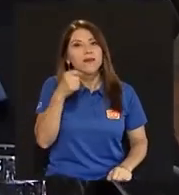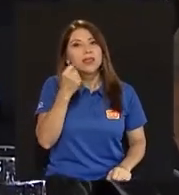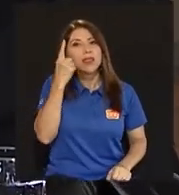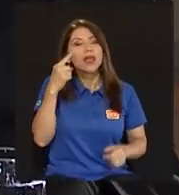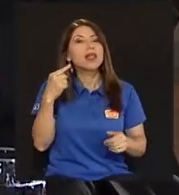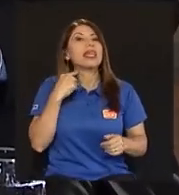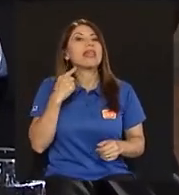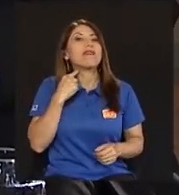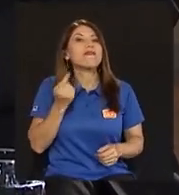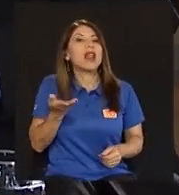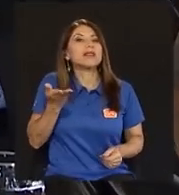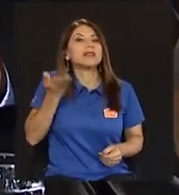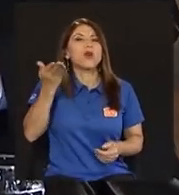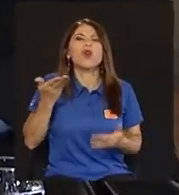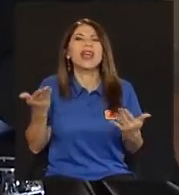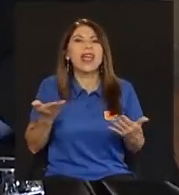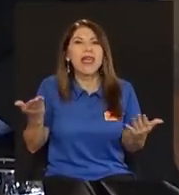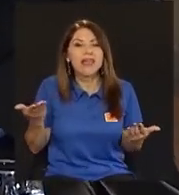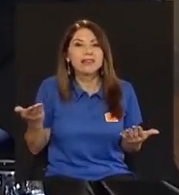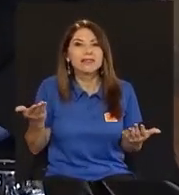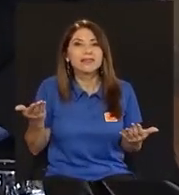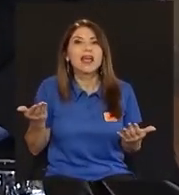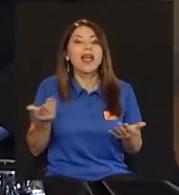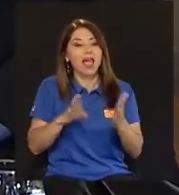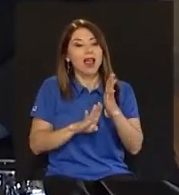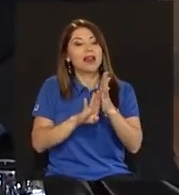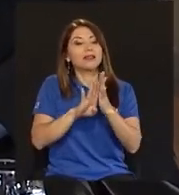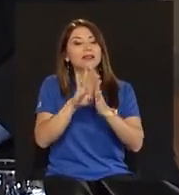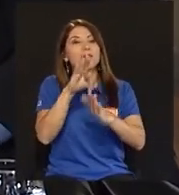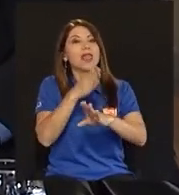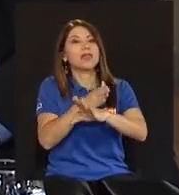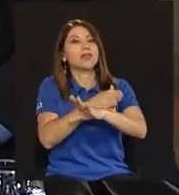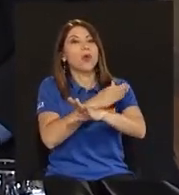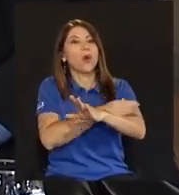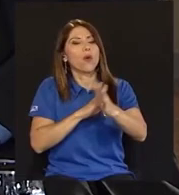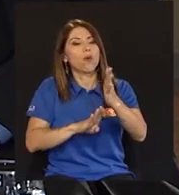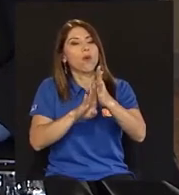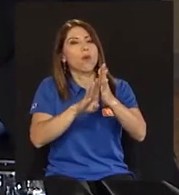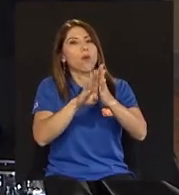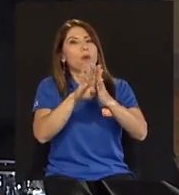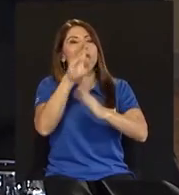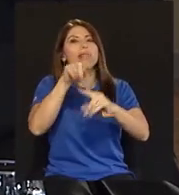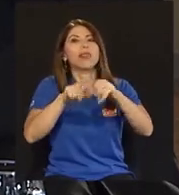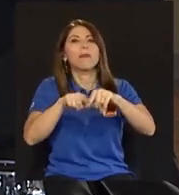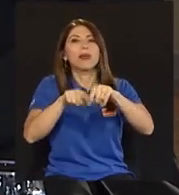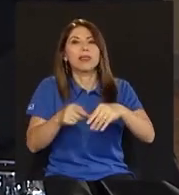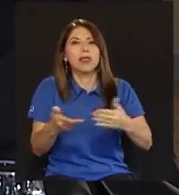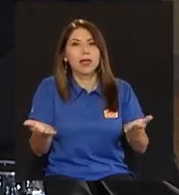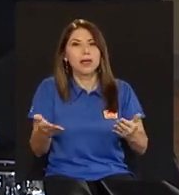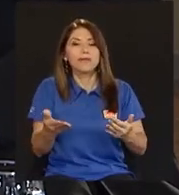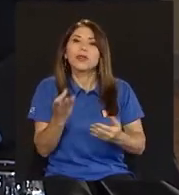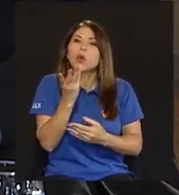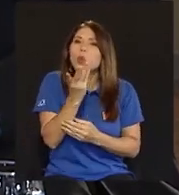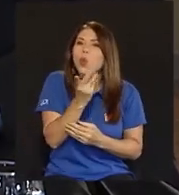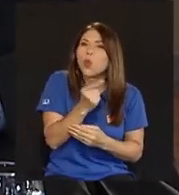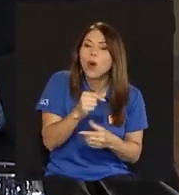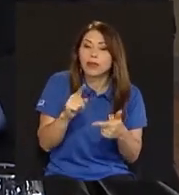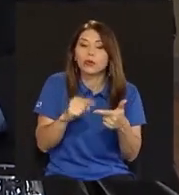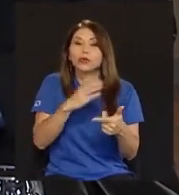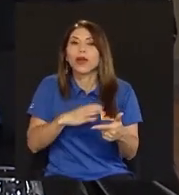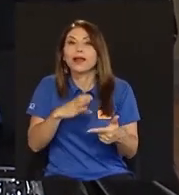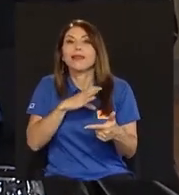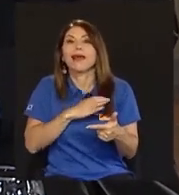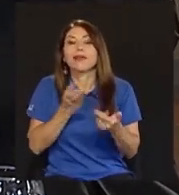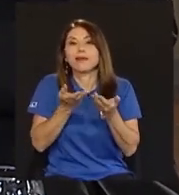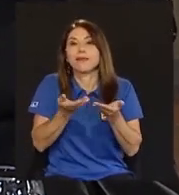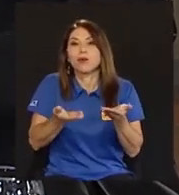fenómeno monetario, ¿qué el crecimiento? ¿De qué depende el crecimiento? El crecimiento depende de la cantidad y calidad de los recursos que se tengan,